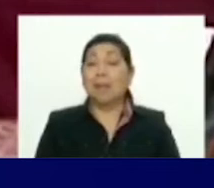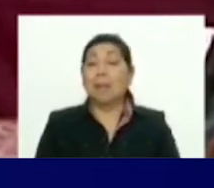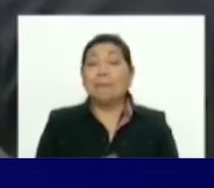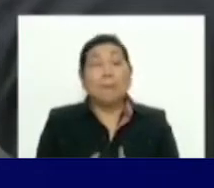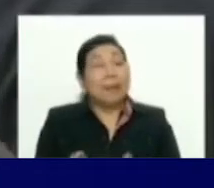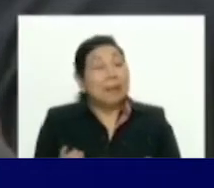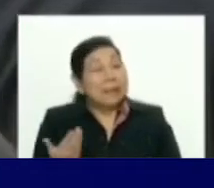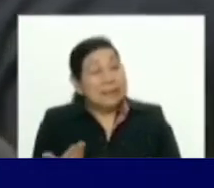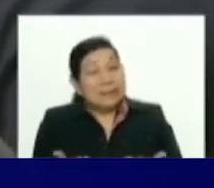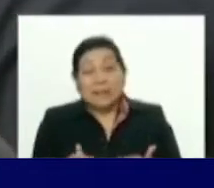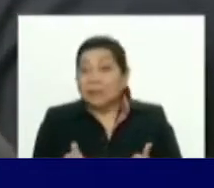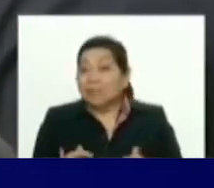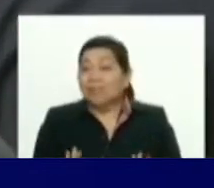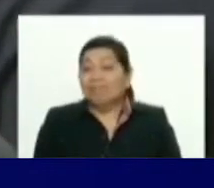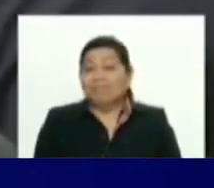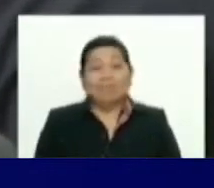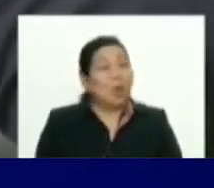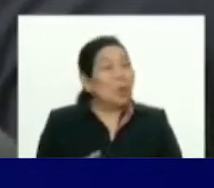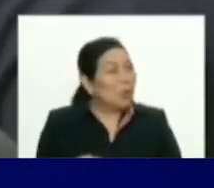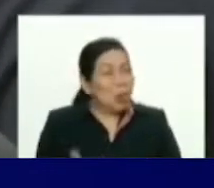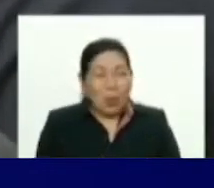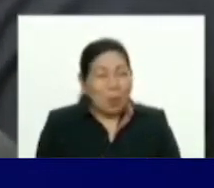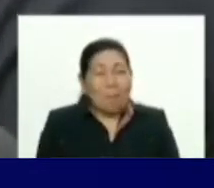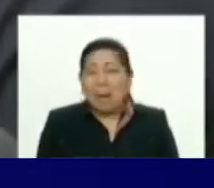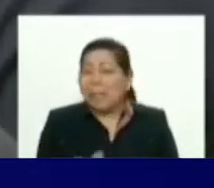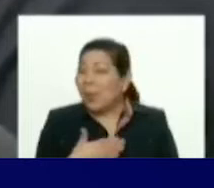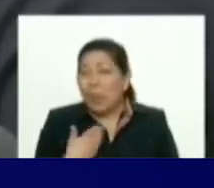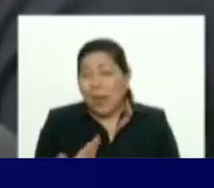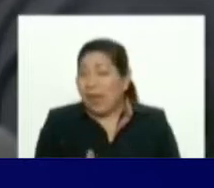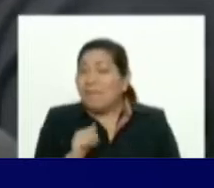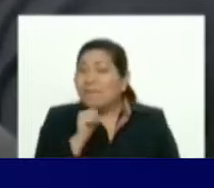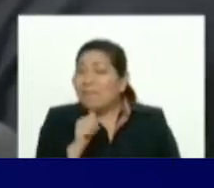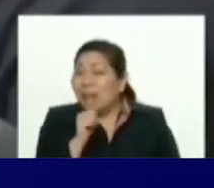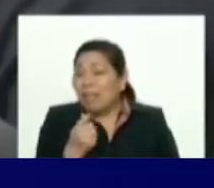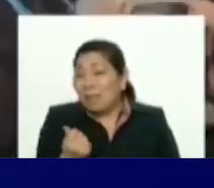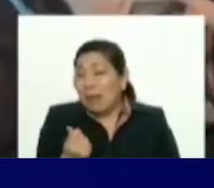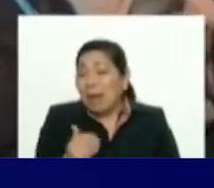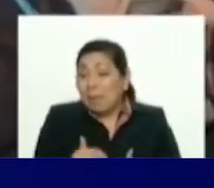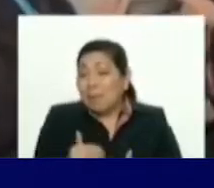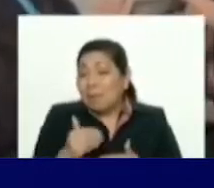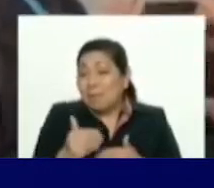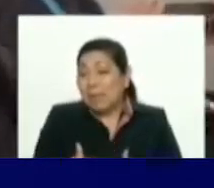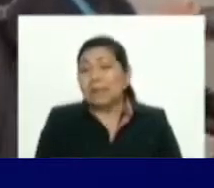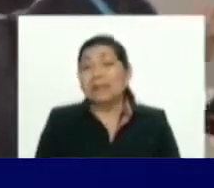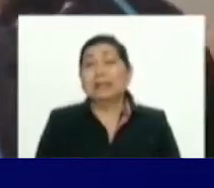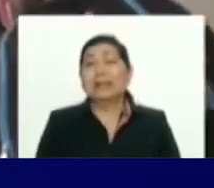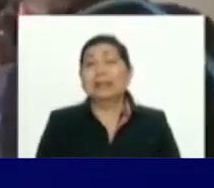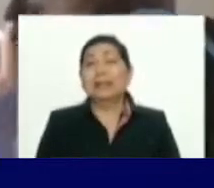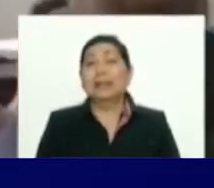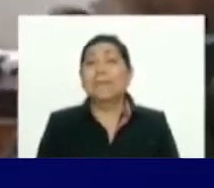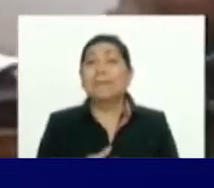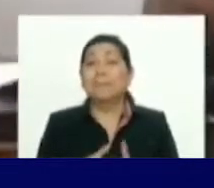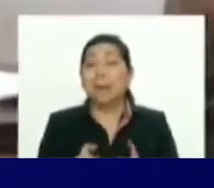Me parece que en un caso de esa naturaleza no va a haber un presupuesto todavía, no se tendría que haber un presupuesto ampliatorio.